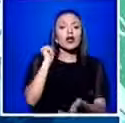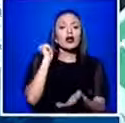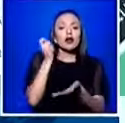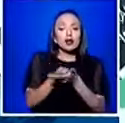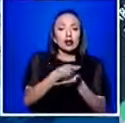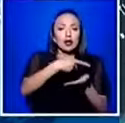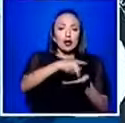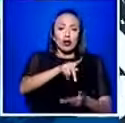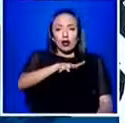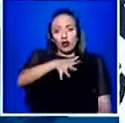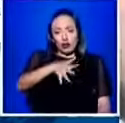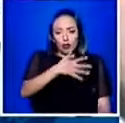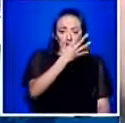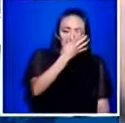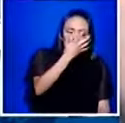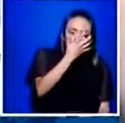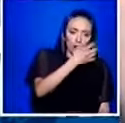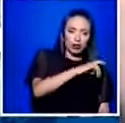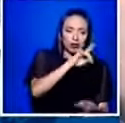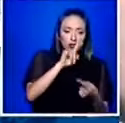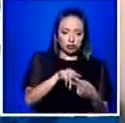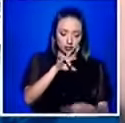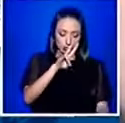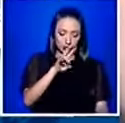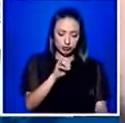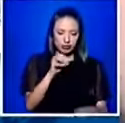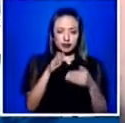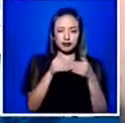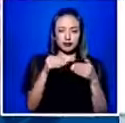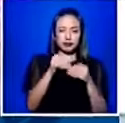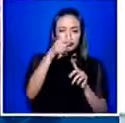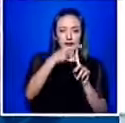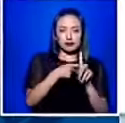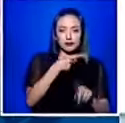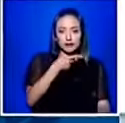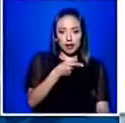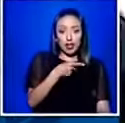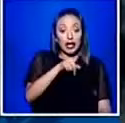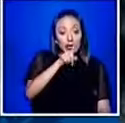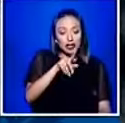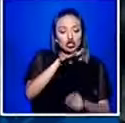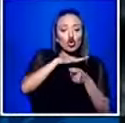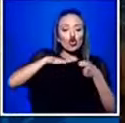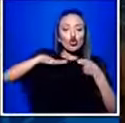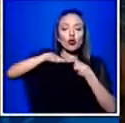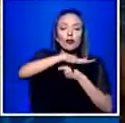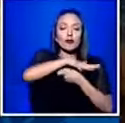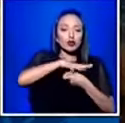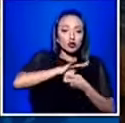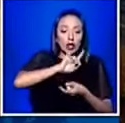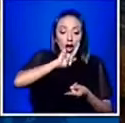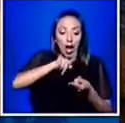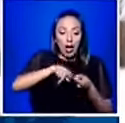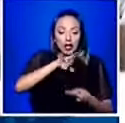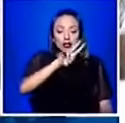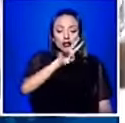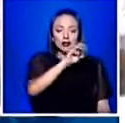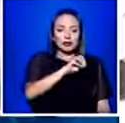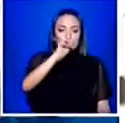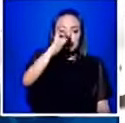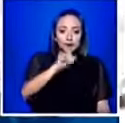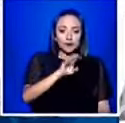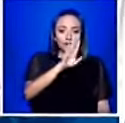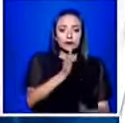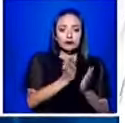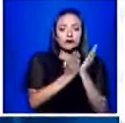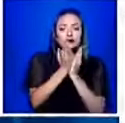póliza oscila entre $15 y $70 mensuales y de eso depende la cobertura, que puede ser hasta del 70% de